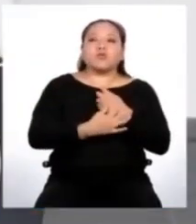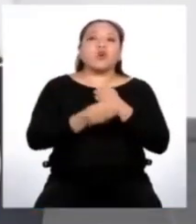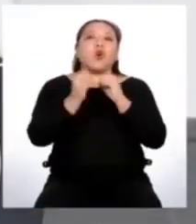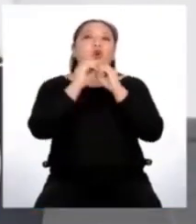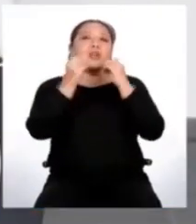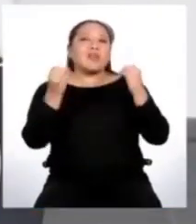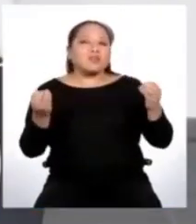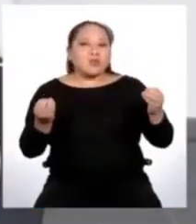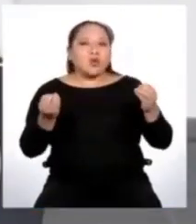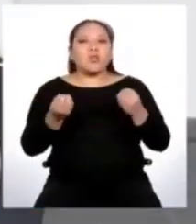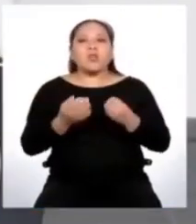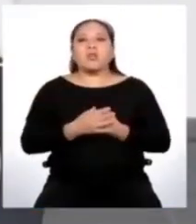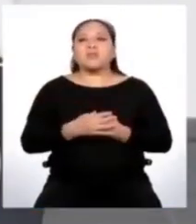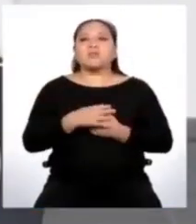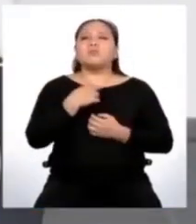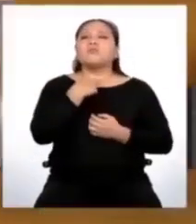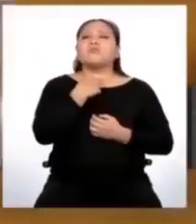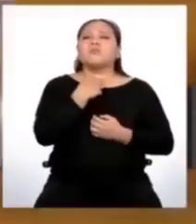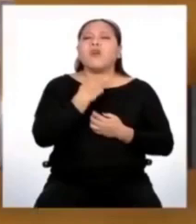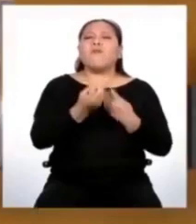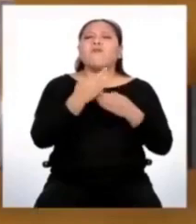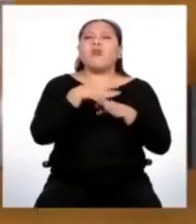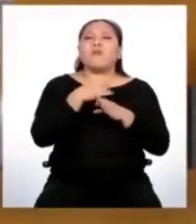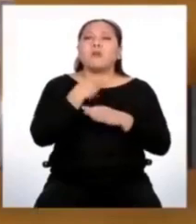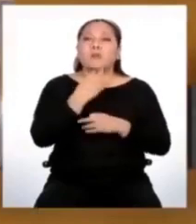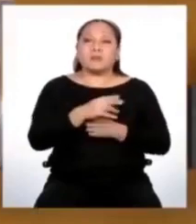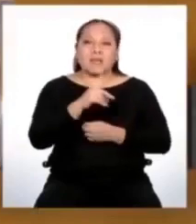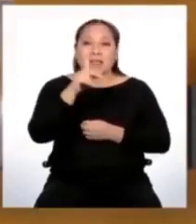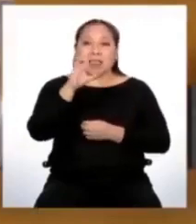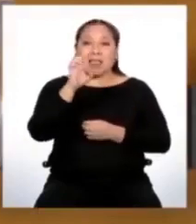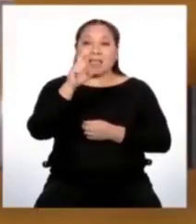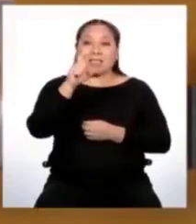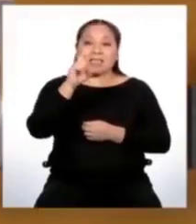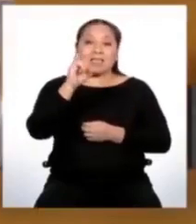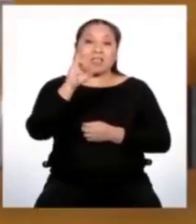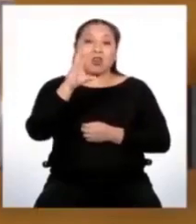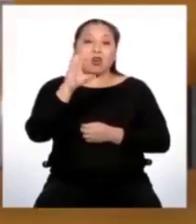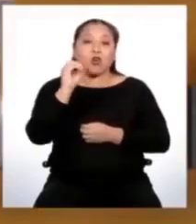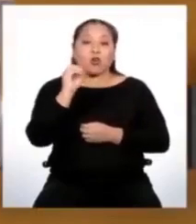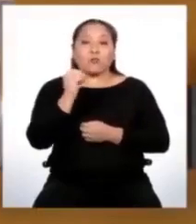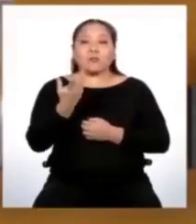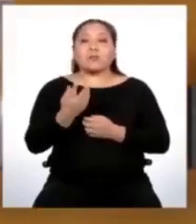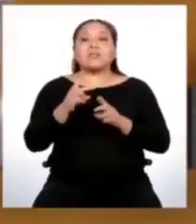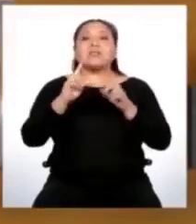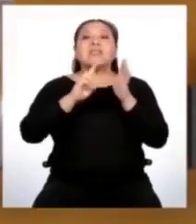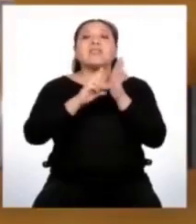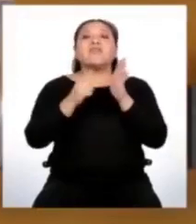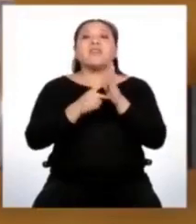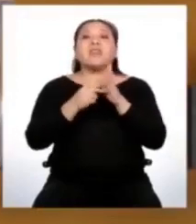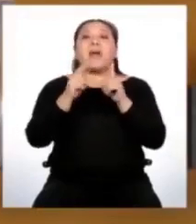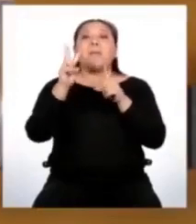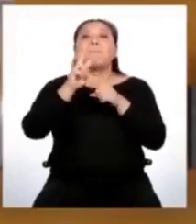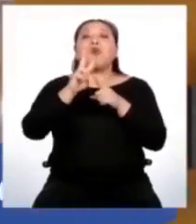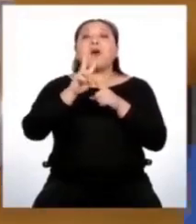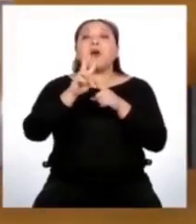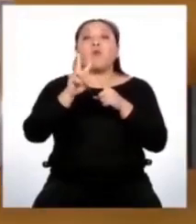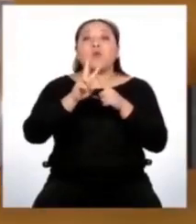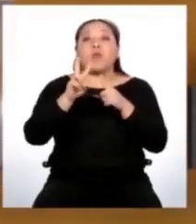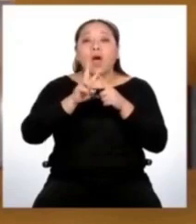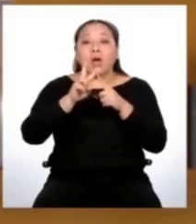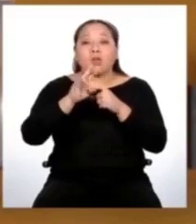expresivos. ¿Léxico? Cuando hablamos de léxico, nos referimos al vocabulario que utilizan nuestros